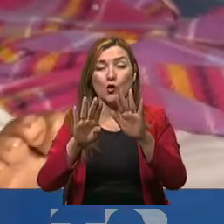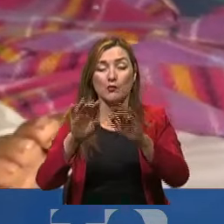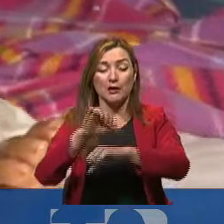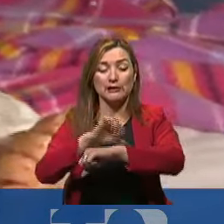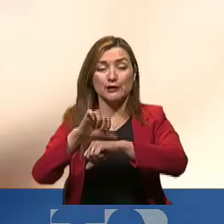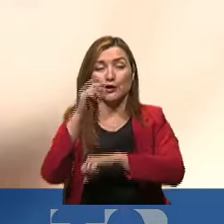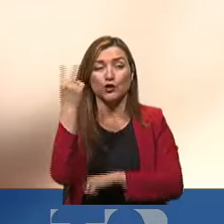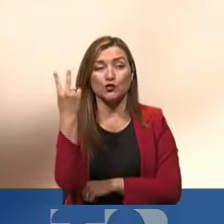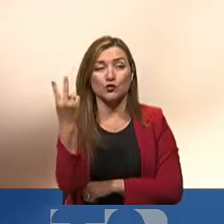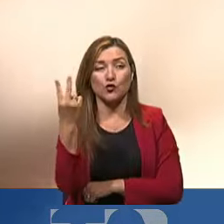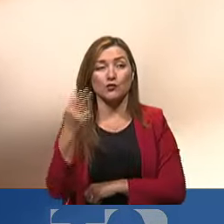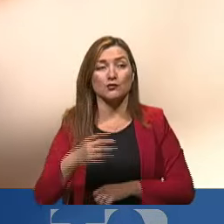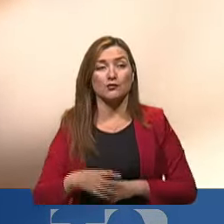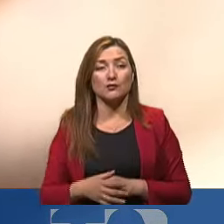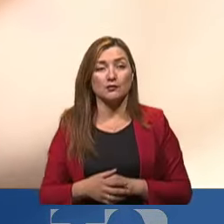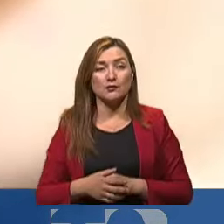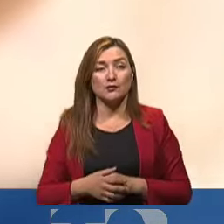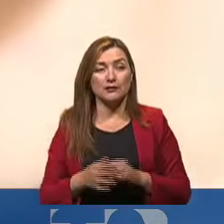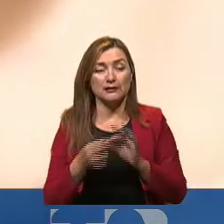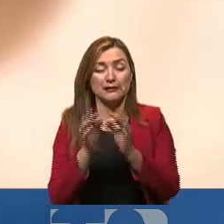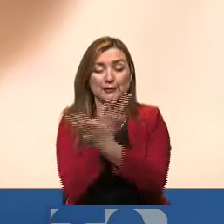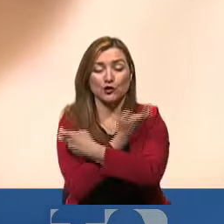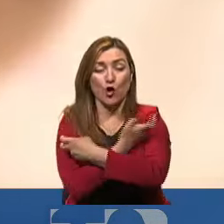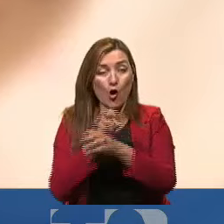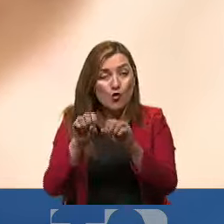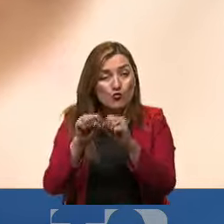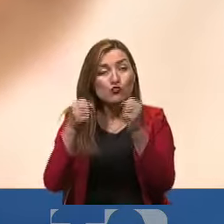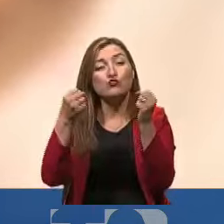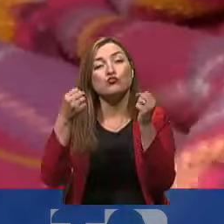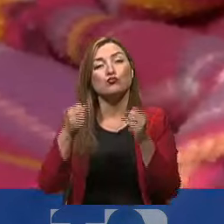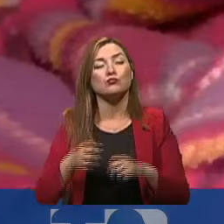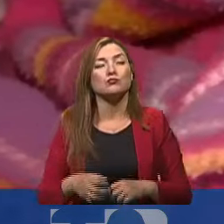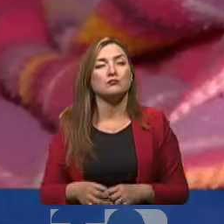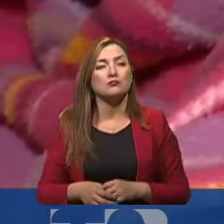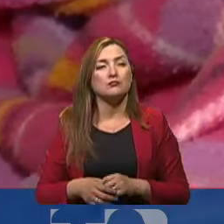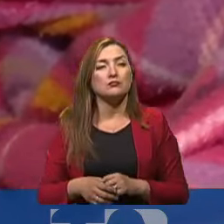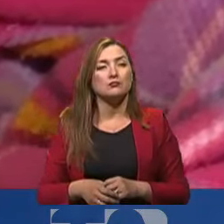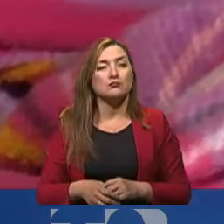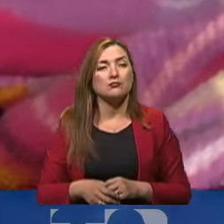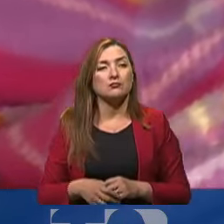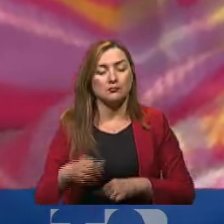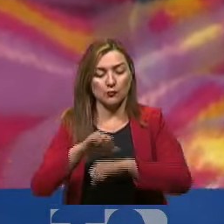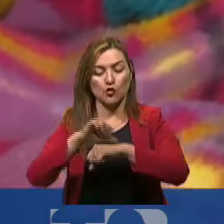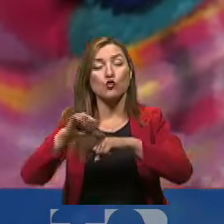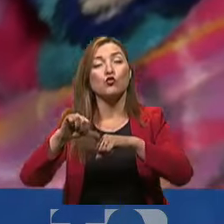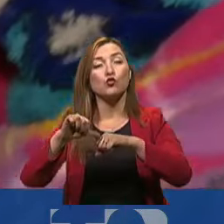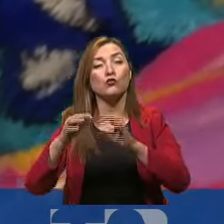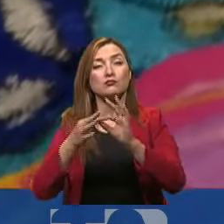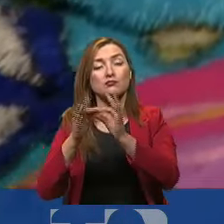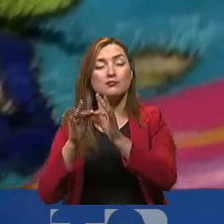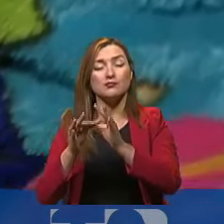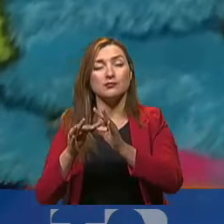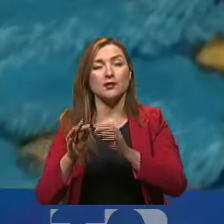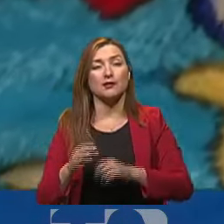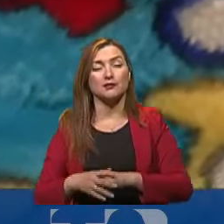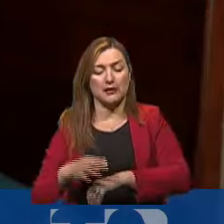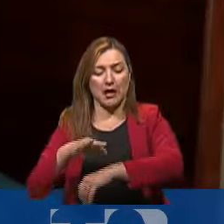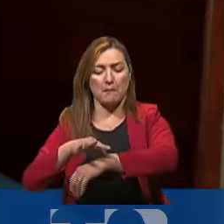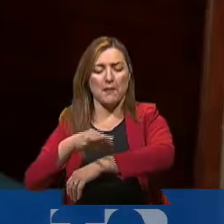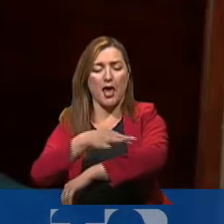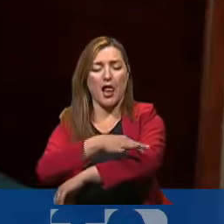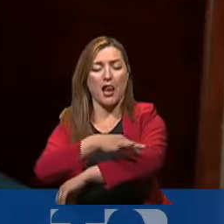2 intervenciones quirúrgicas, una para reparar lesiones sufridas tras el accidente y una cirugía plástica por un desgarramiento de